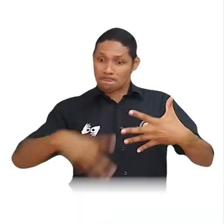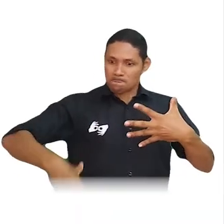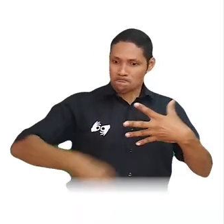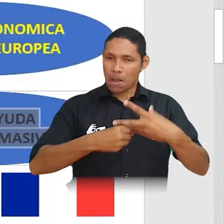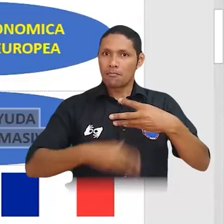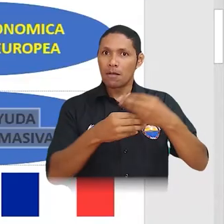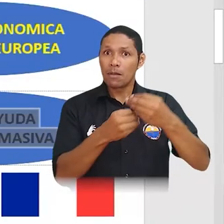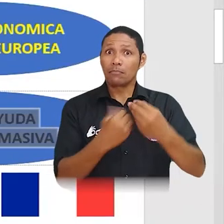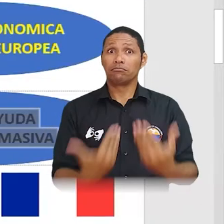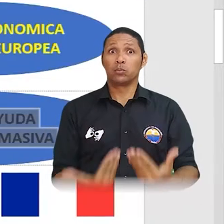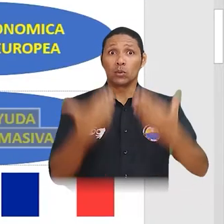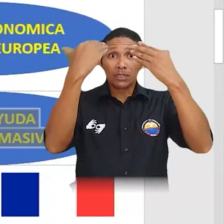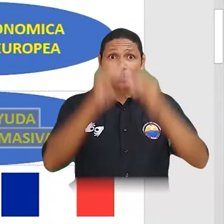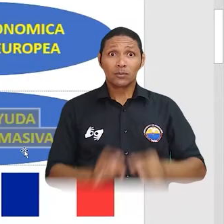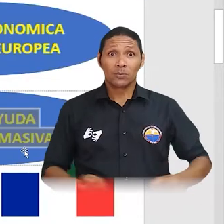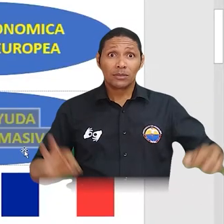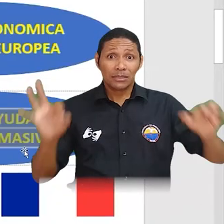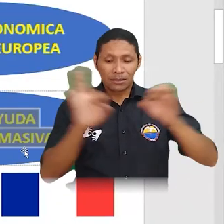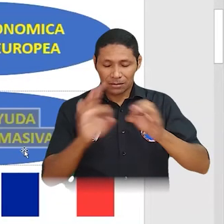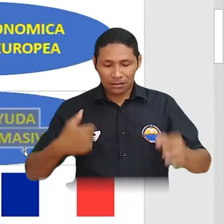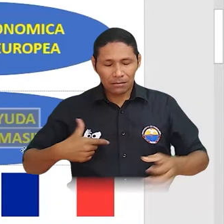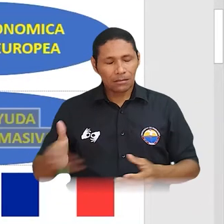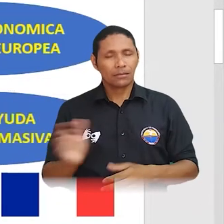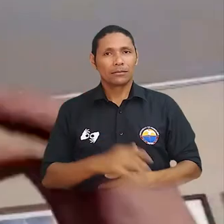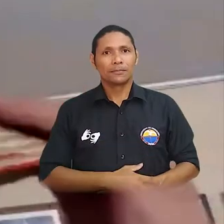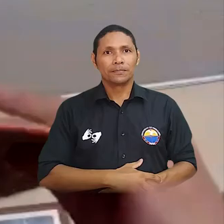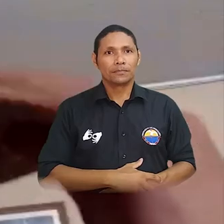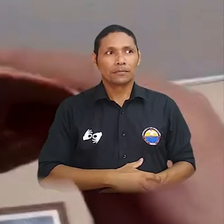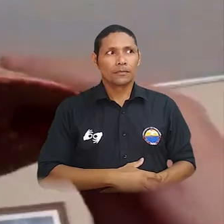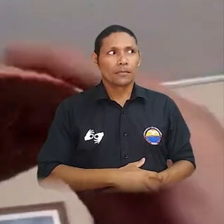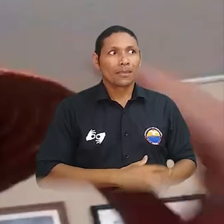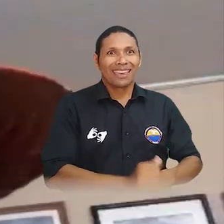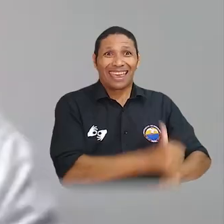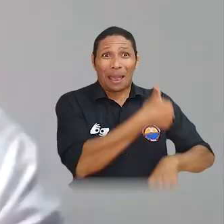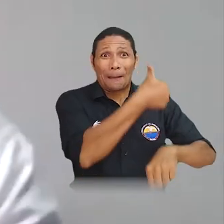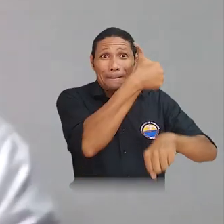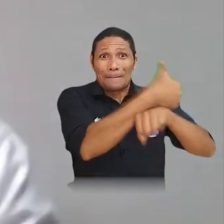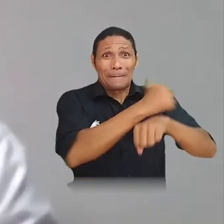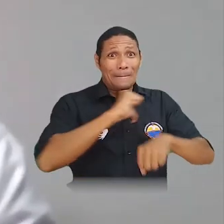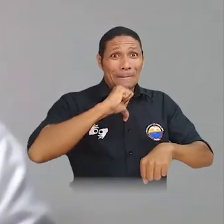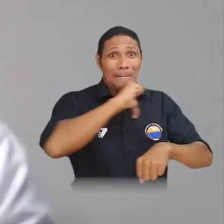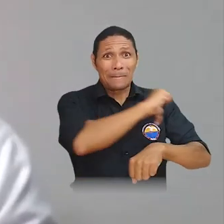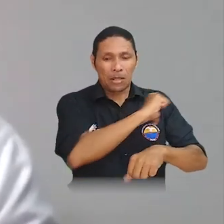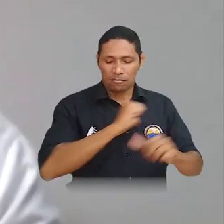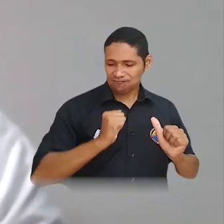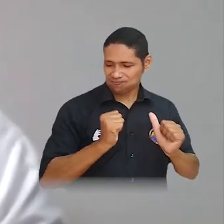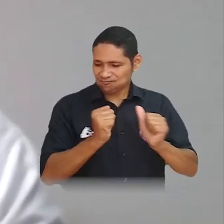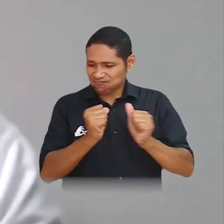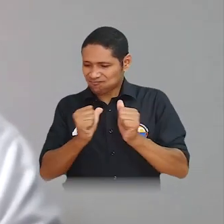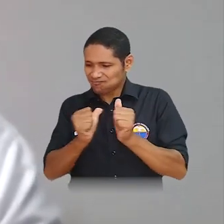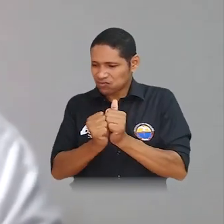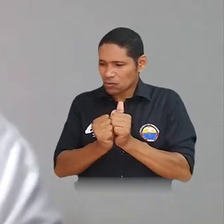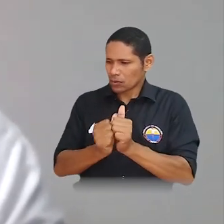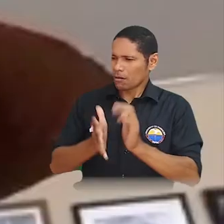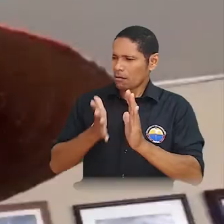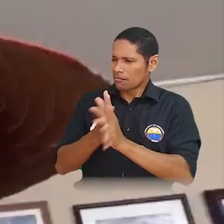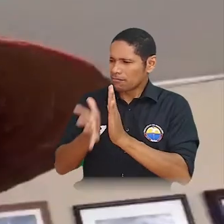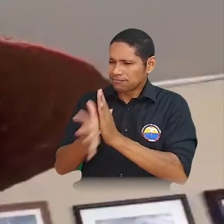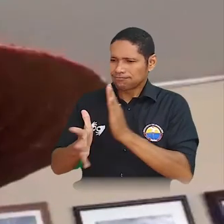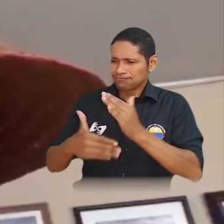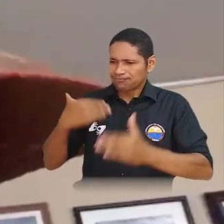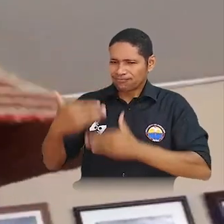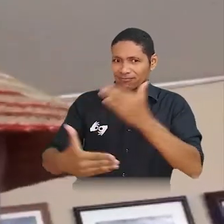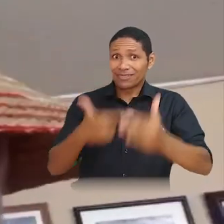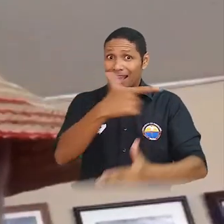formamos académicamente en el transcurso de nuestras carreras. El rector Pablo Vera Salazar acompañó a los estudiantes en la clausura de este